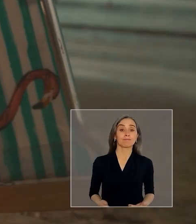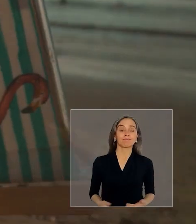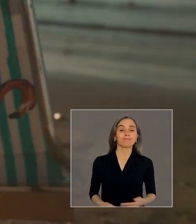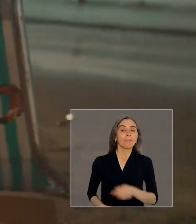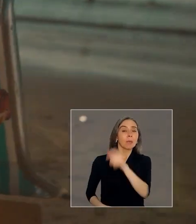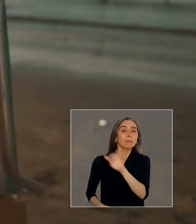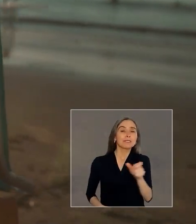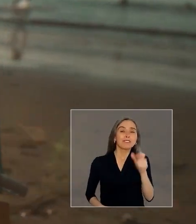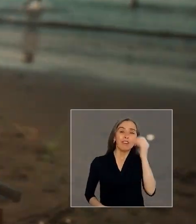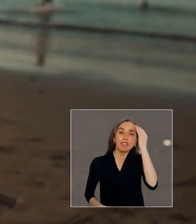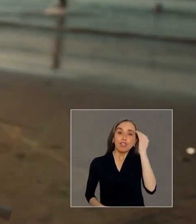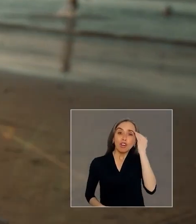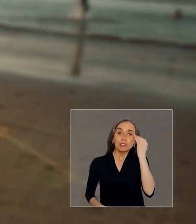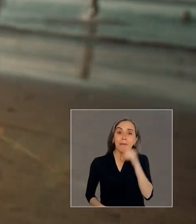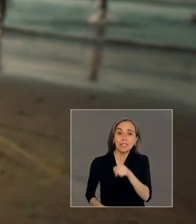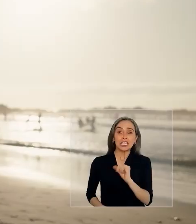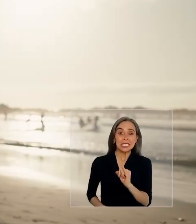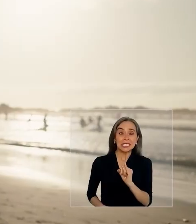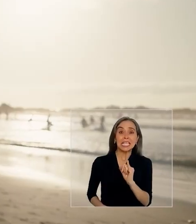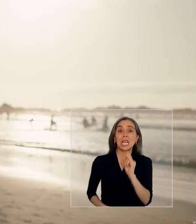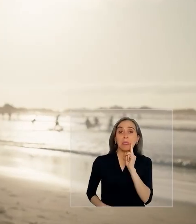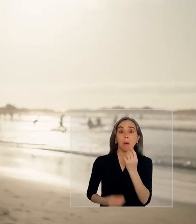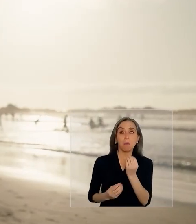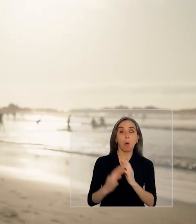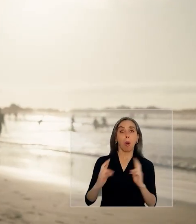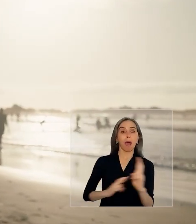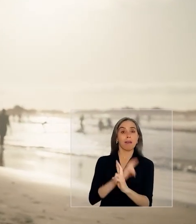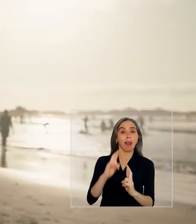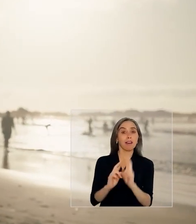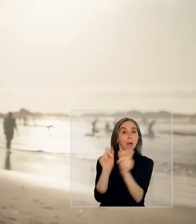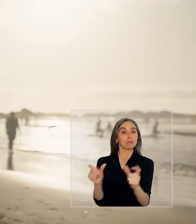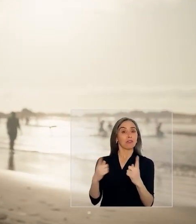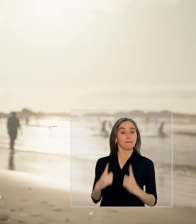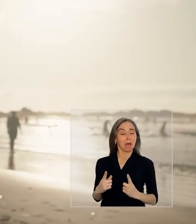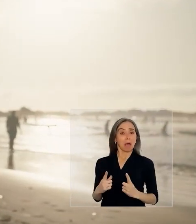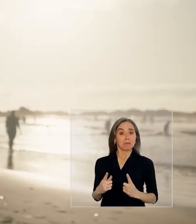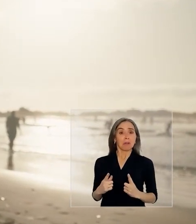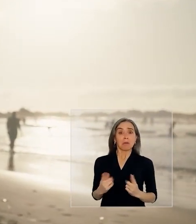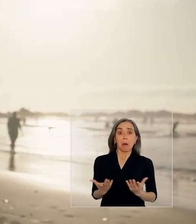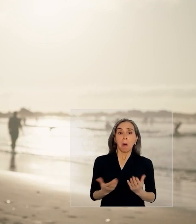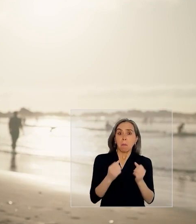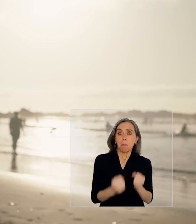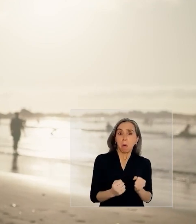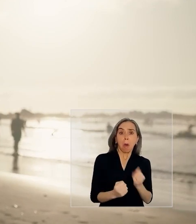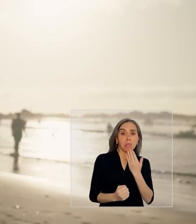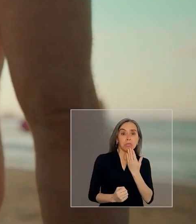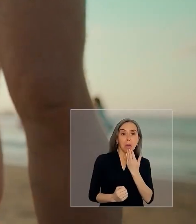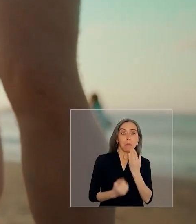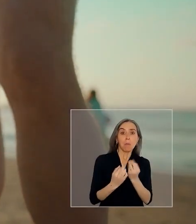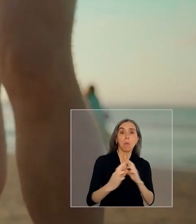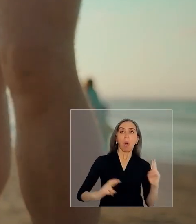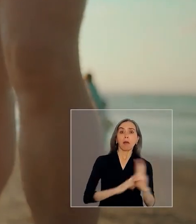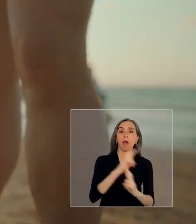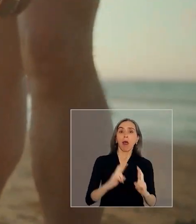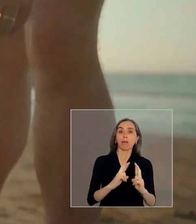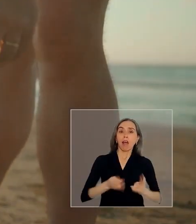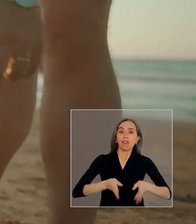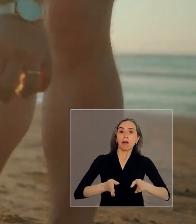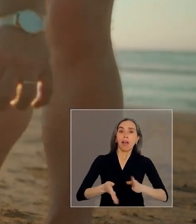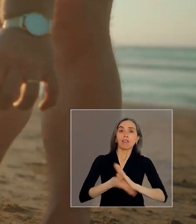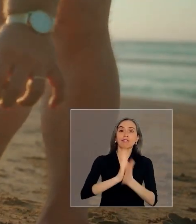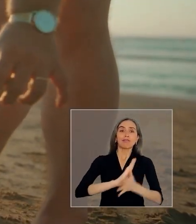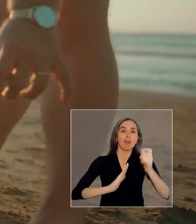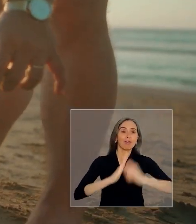Lo que no saben es que si tienen una buena convivencia social en sus vacaciones, pueden tener una buena convivencia vial todo el año.